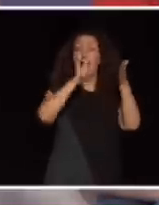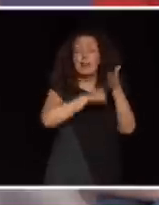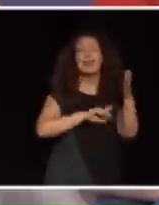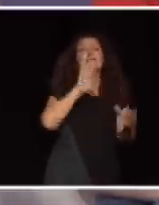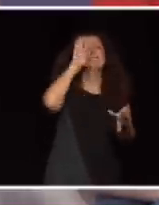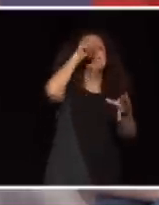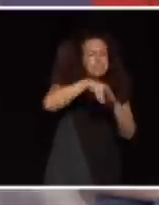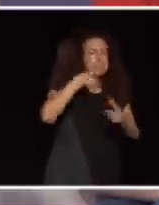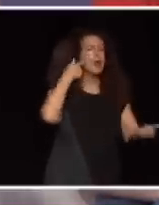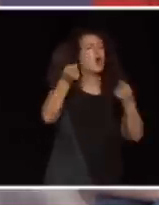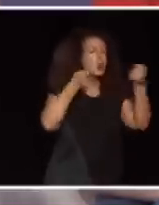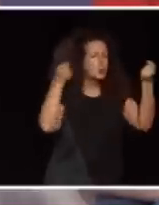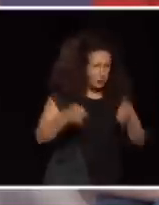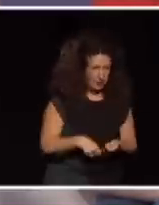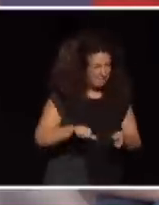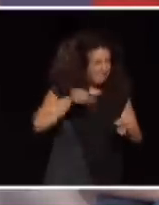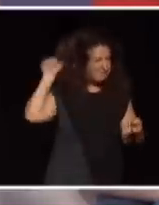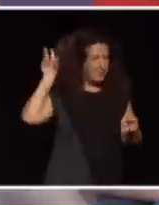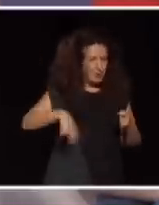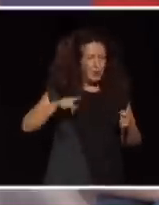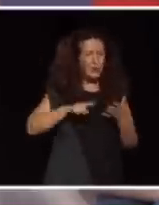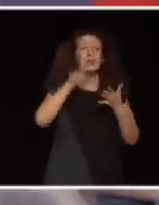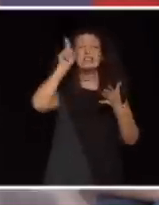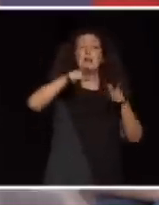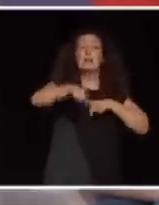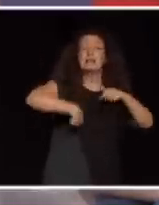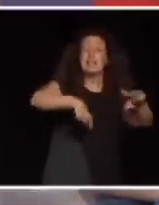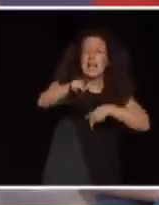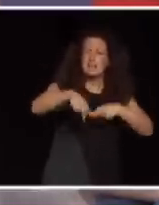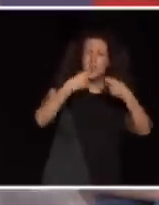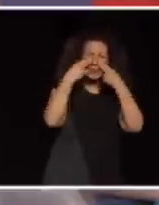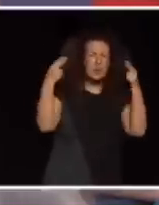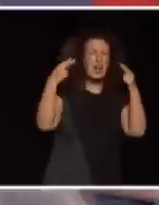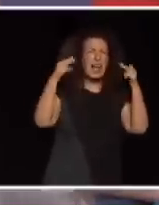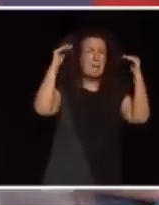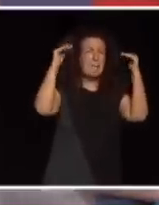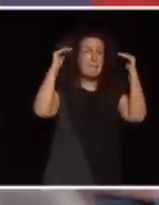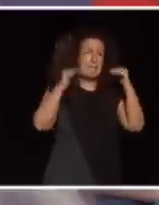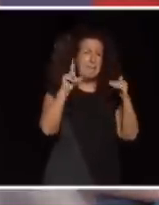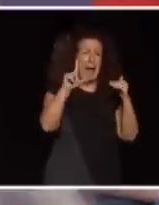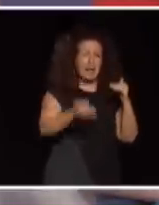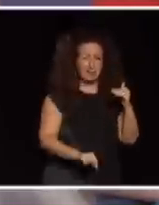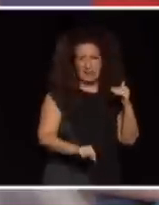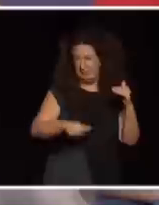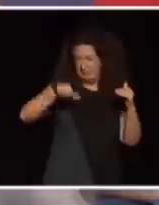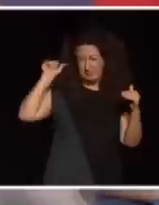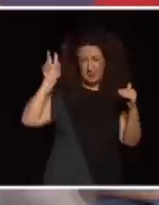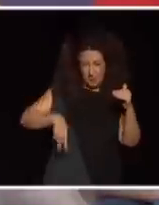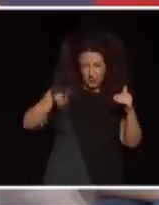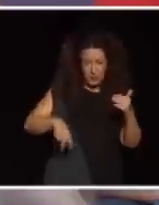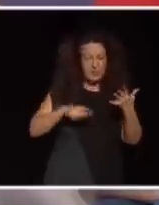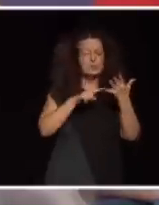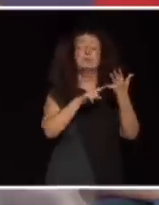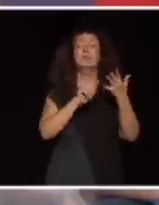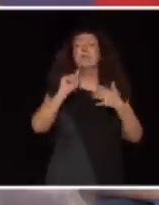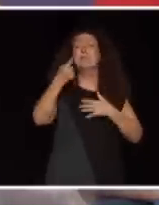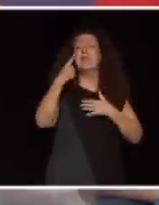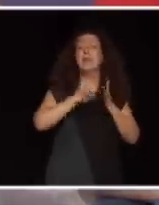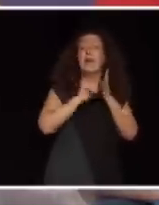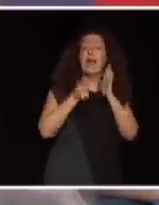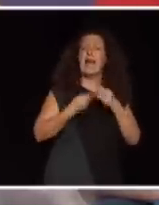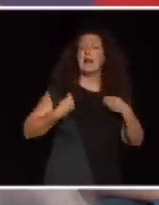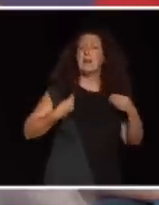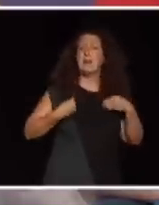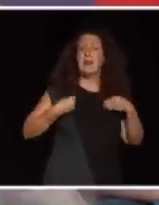país. Hemos avanzado rebajando el transporte público como nunca se había hecho. Hemos aprobado la primera ley de vivienda de la historia de